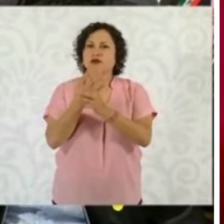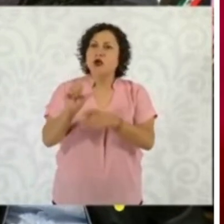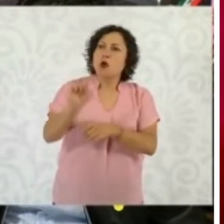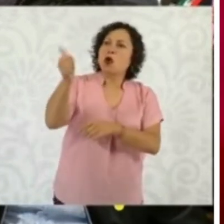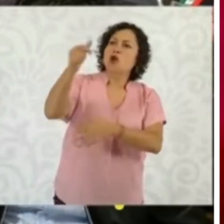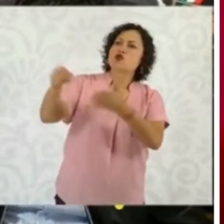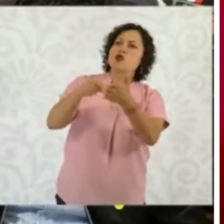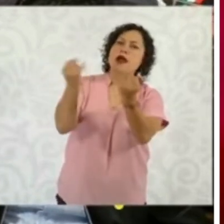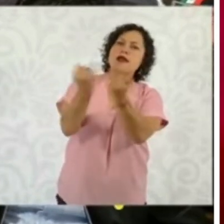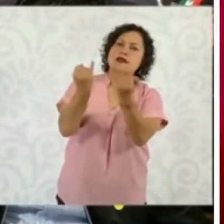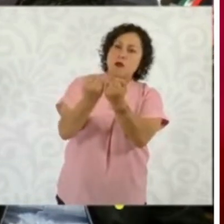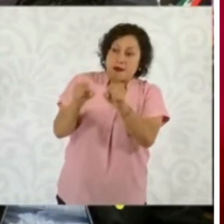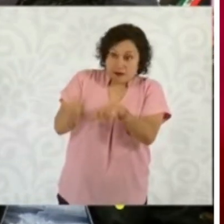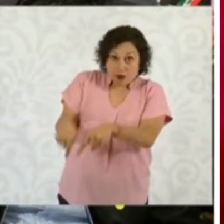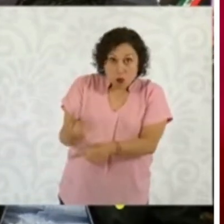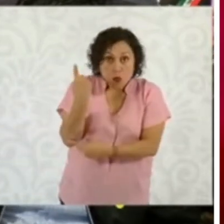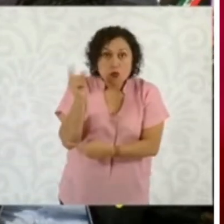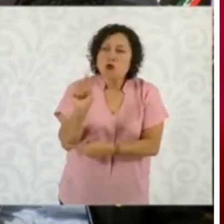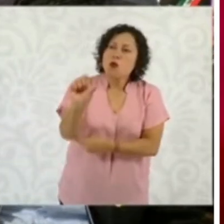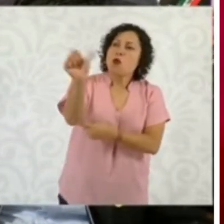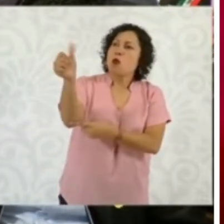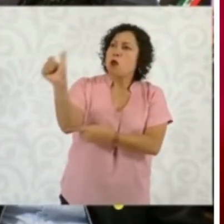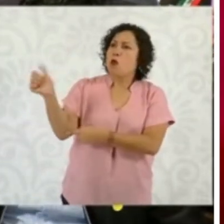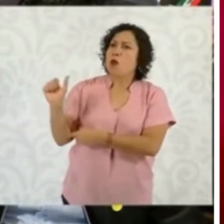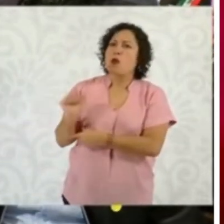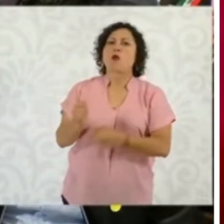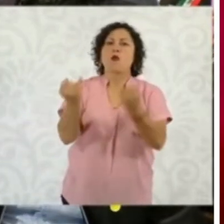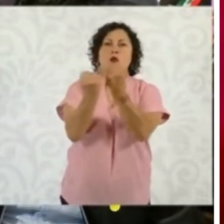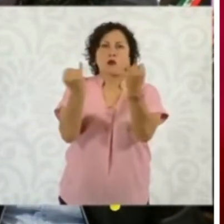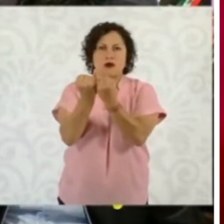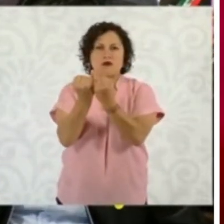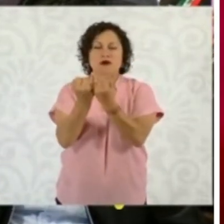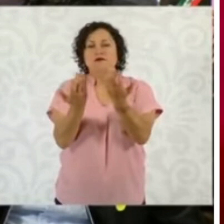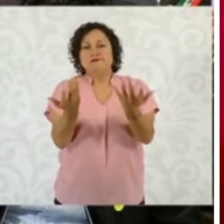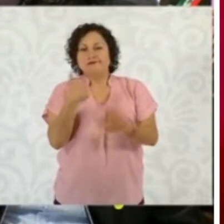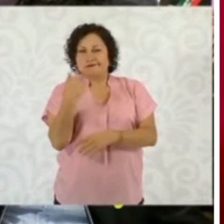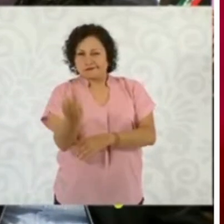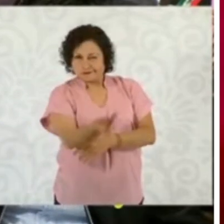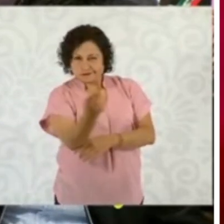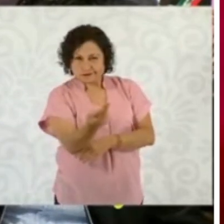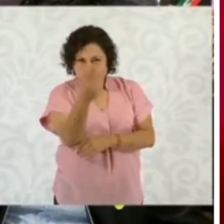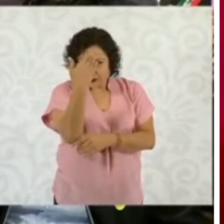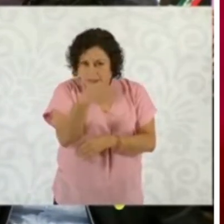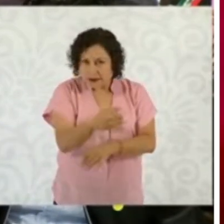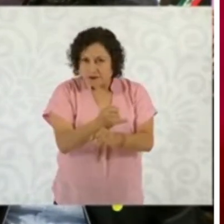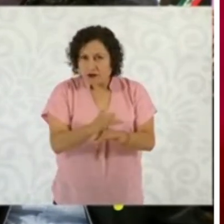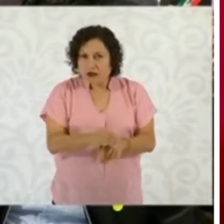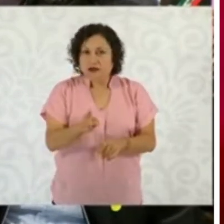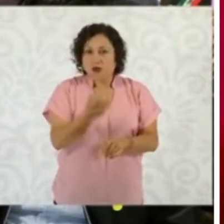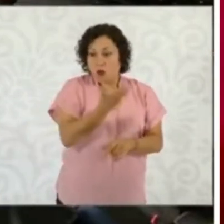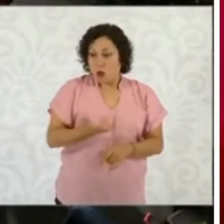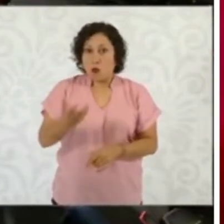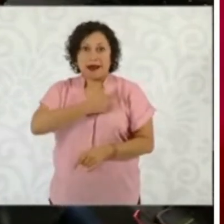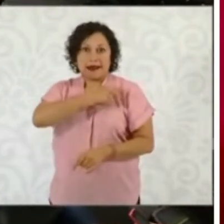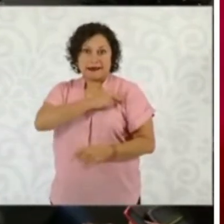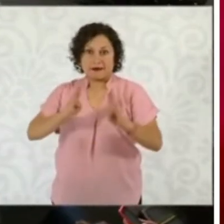otros inmuebles, no necesariamente solo en ese, hay este tipo de cuestiones irregulares. Preguntarle qué información se obtuvo de este operativo